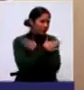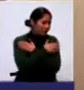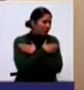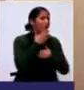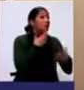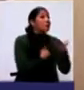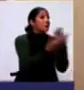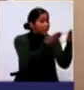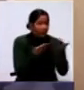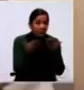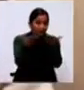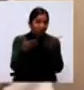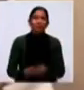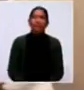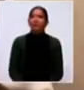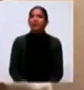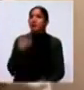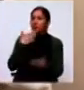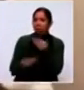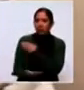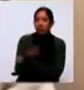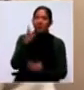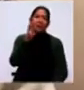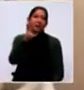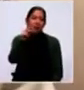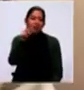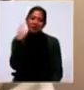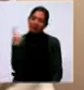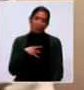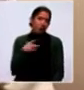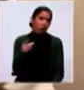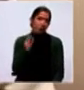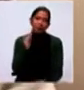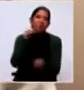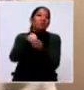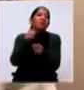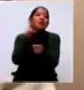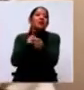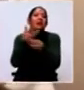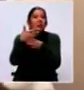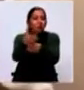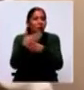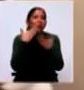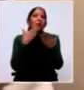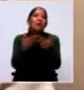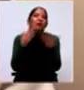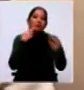días. Buenos días a Bolivia TV. Siempre es un gusto poder compartir con ustedes buenas noticias,